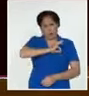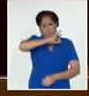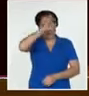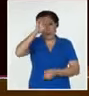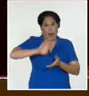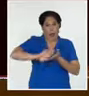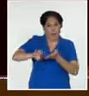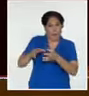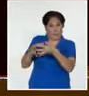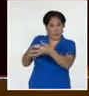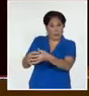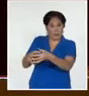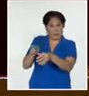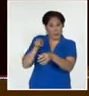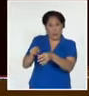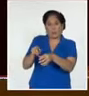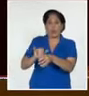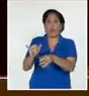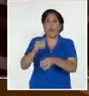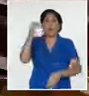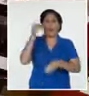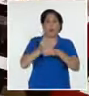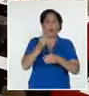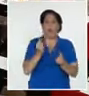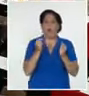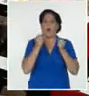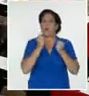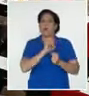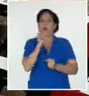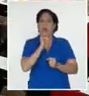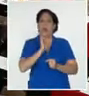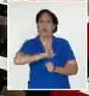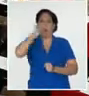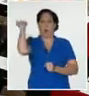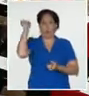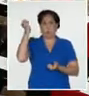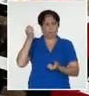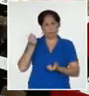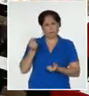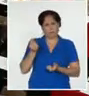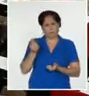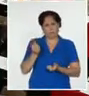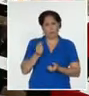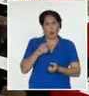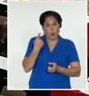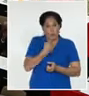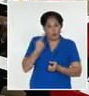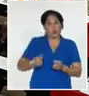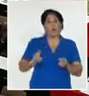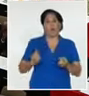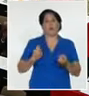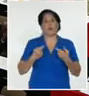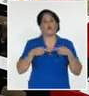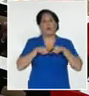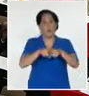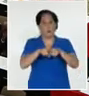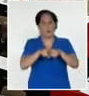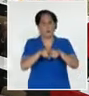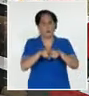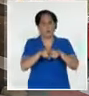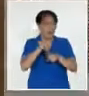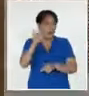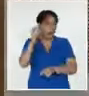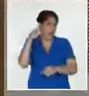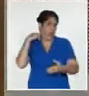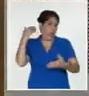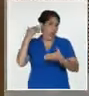aislamiento sería el triunfo del bloqueo, de la guerra económica, de la guerra mediática y de todo lo que han intentado durante 6 décadas